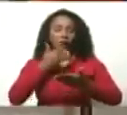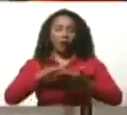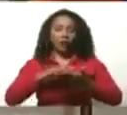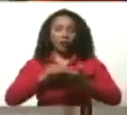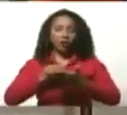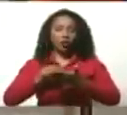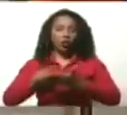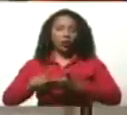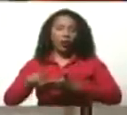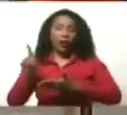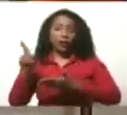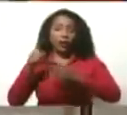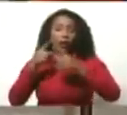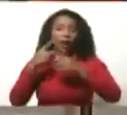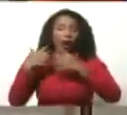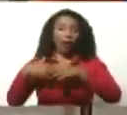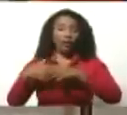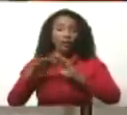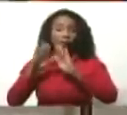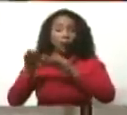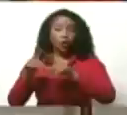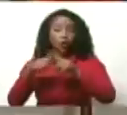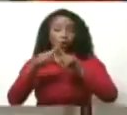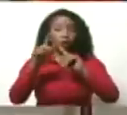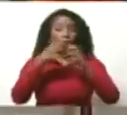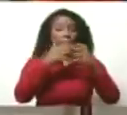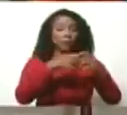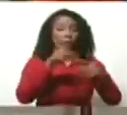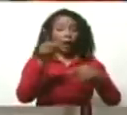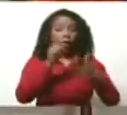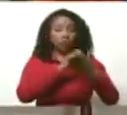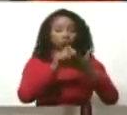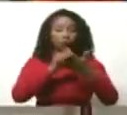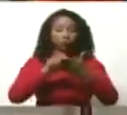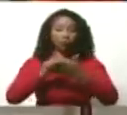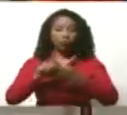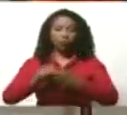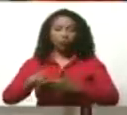así como a otras empresas que él allí detalla y menciona.